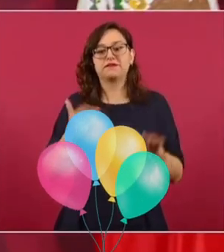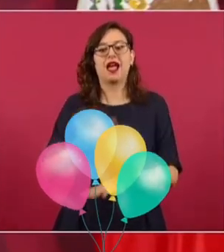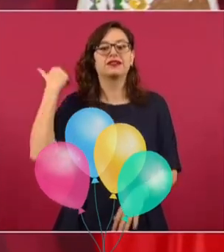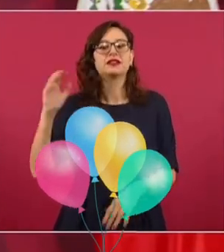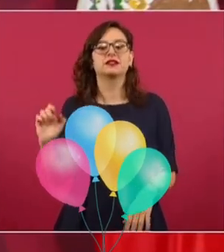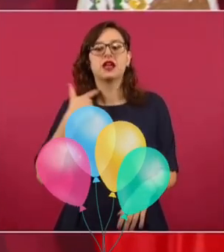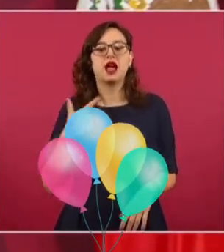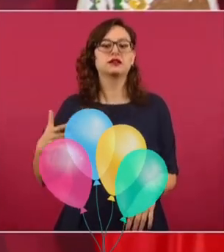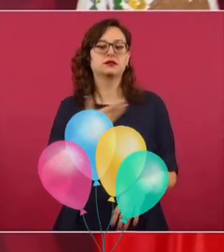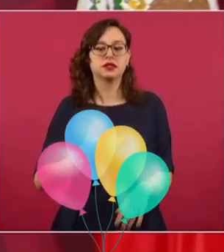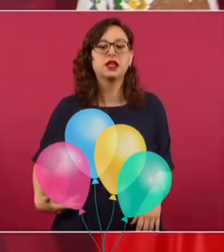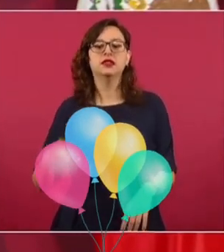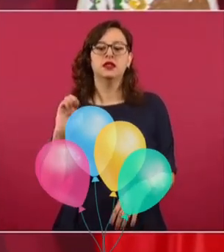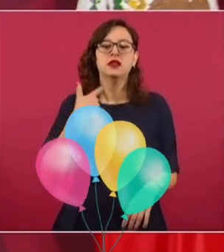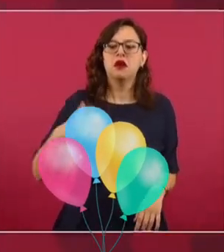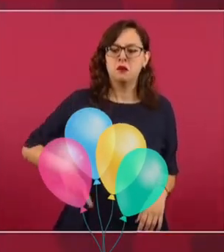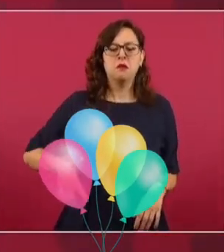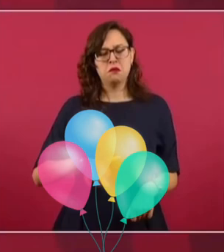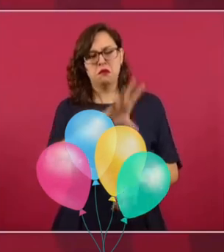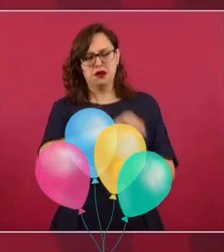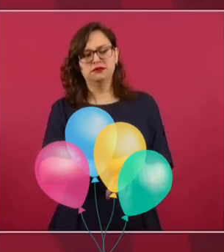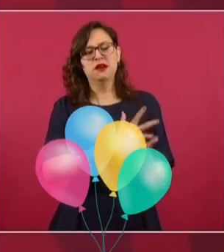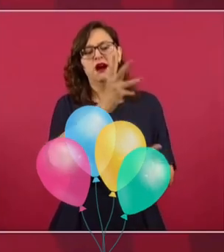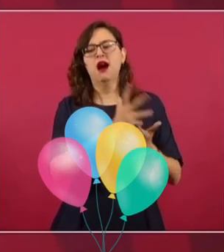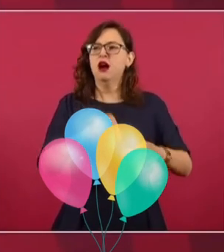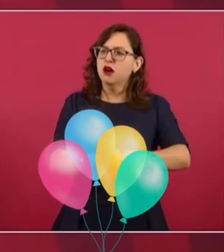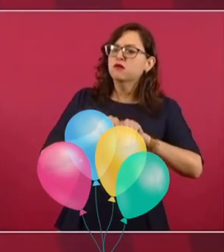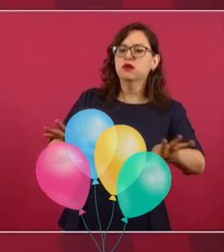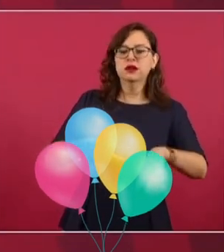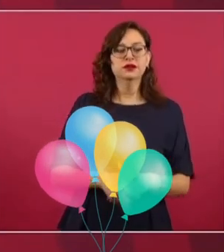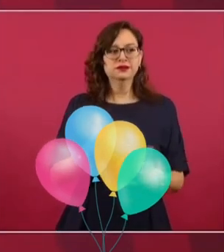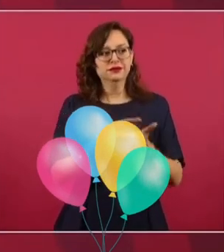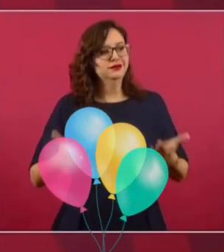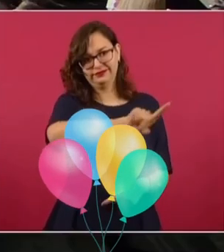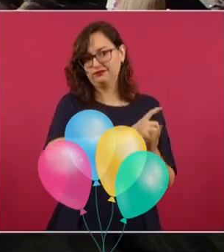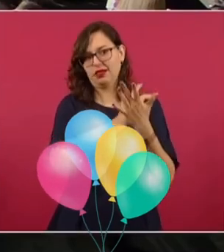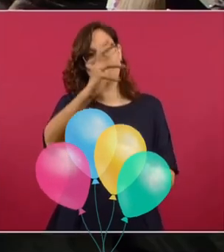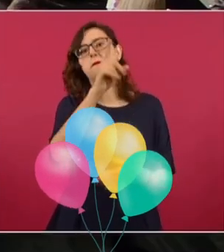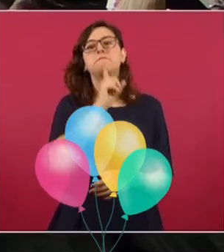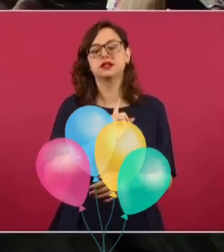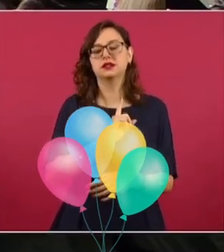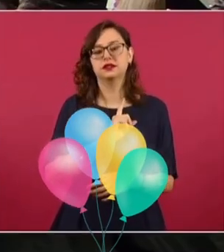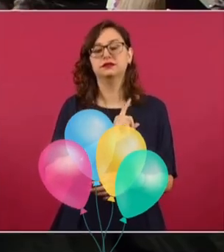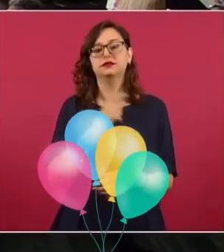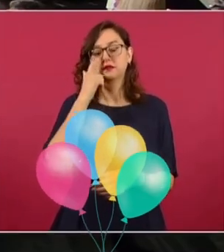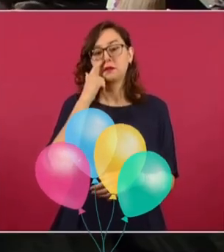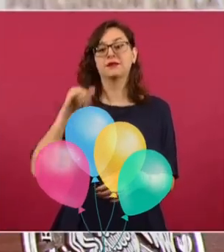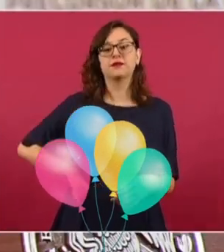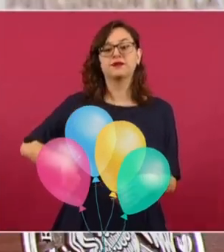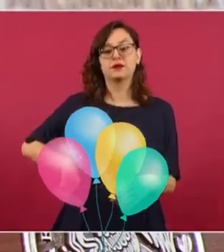volaran. Entonces ahora es interesante desde aquí decir, miren, y